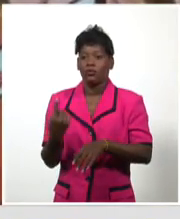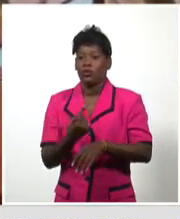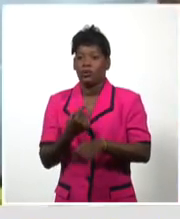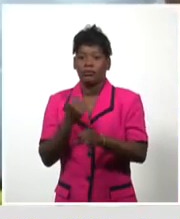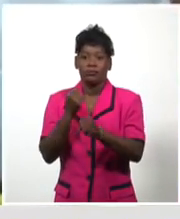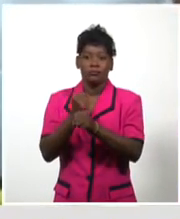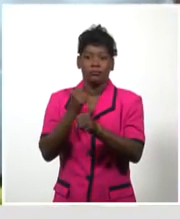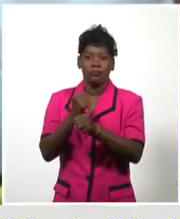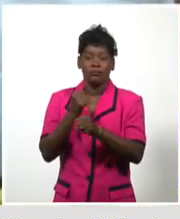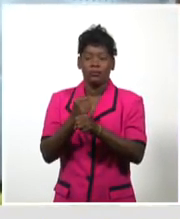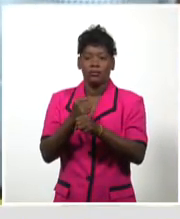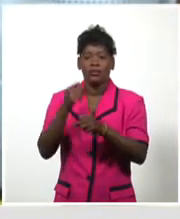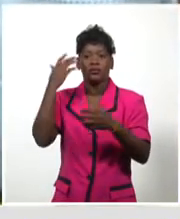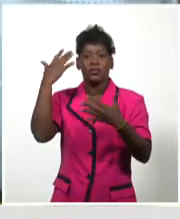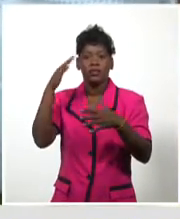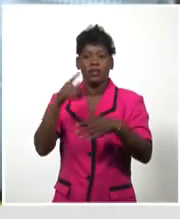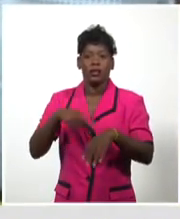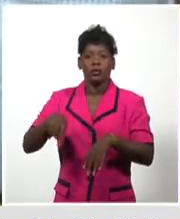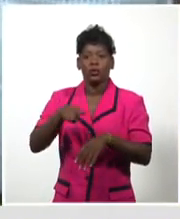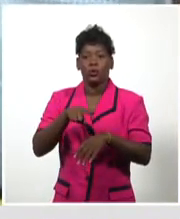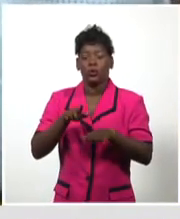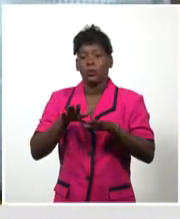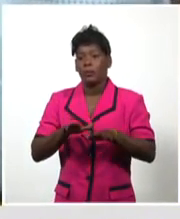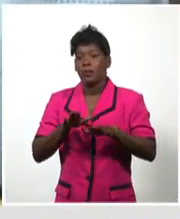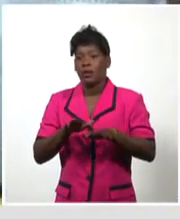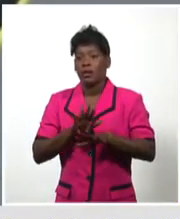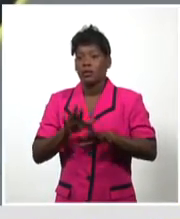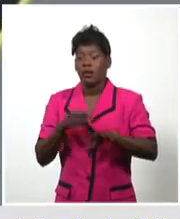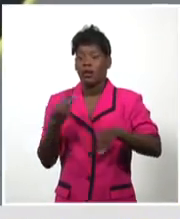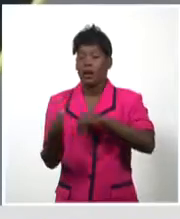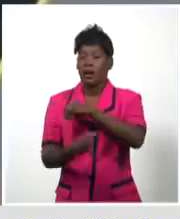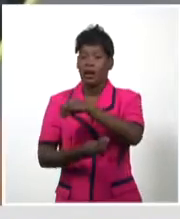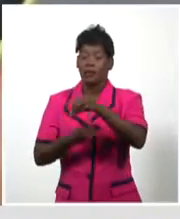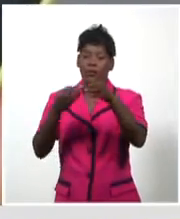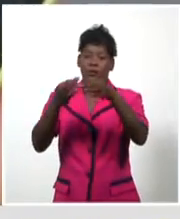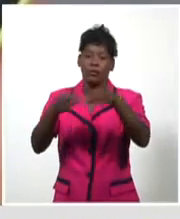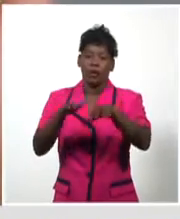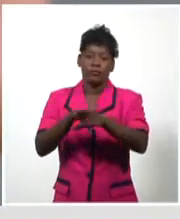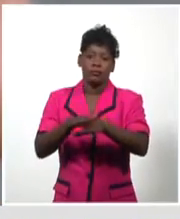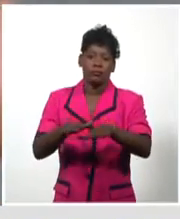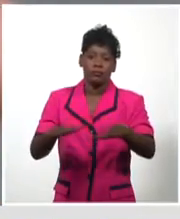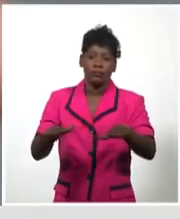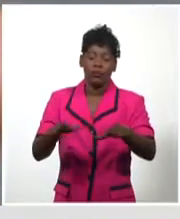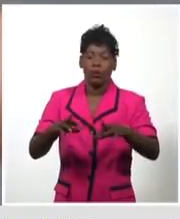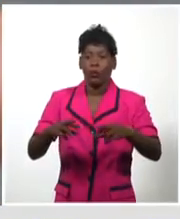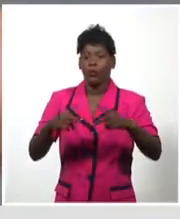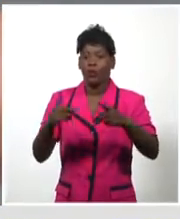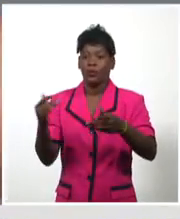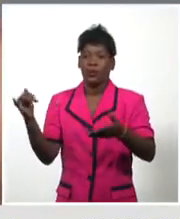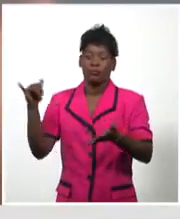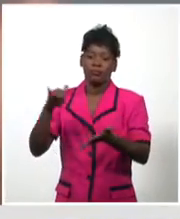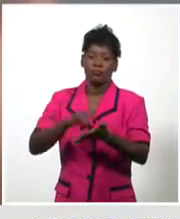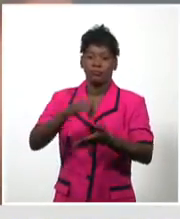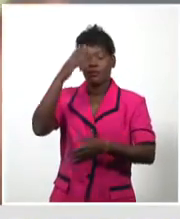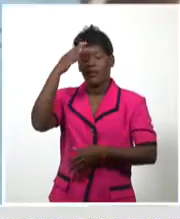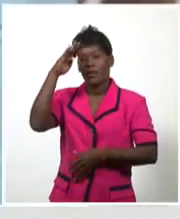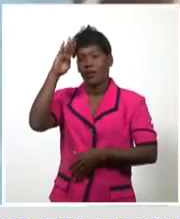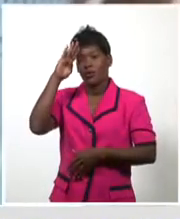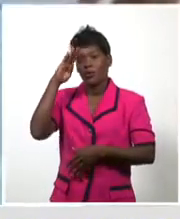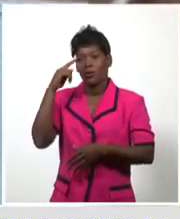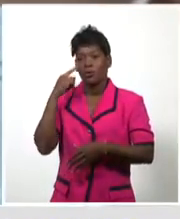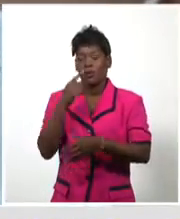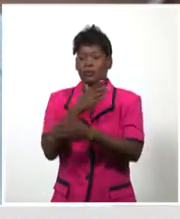la esperanza descansando en la espera de la normalidad social para lograr el regreso a la añorada Cuba, luego de mirarla en la